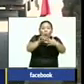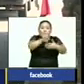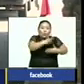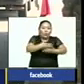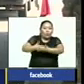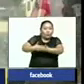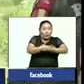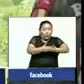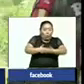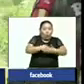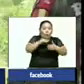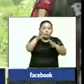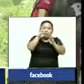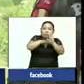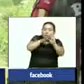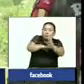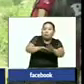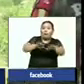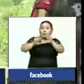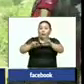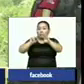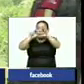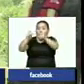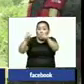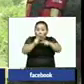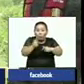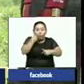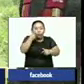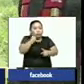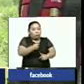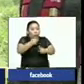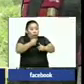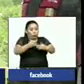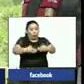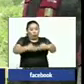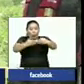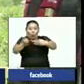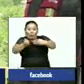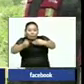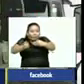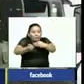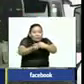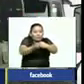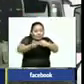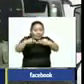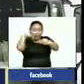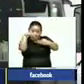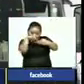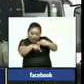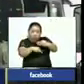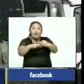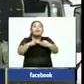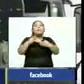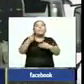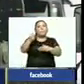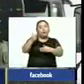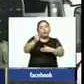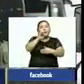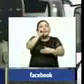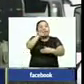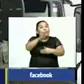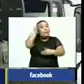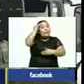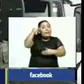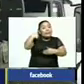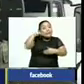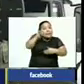hija, una menor de edad quien continúa bajo custodia de la patrulla fronteriza. Las autoridades han solicitado el traslado de la